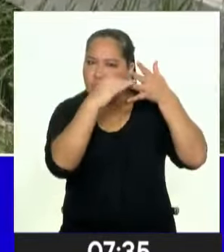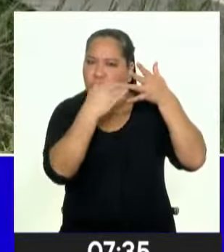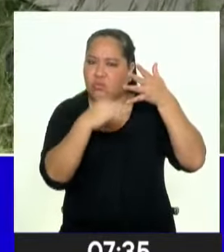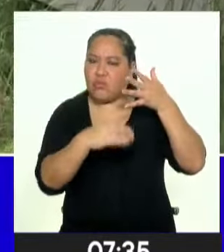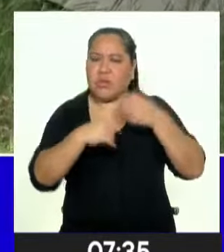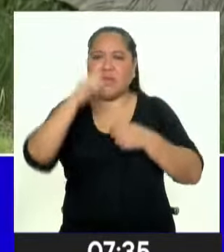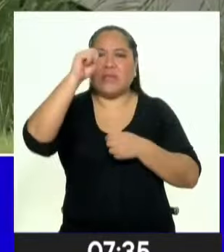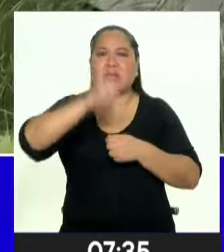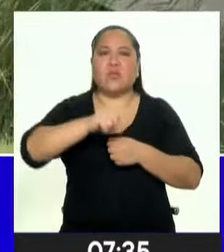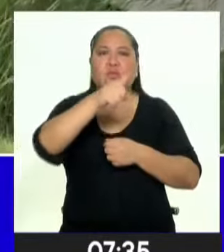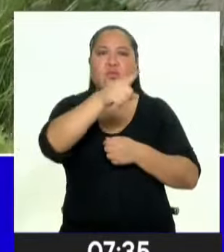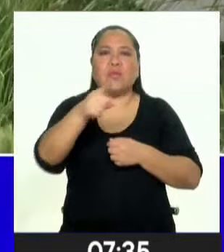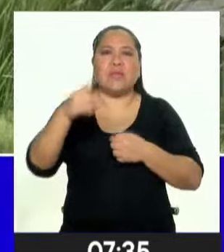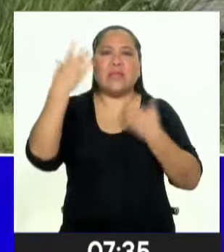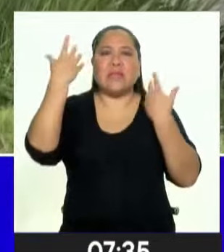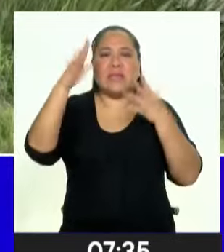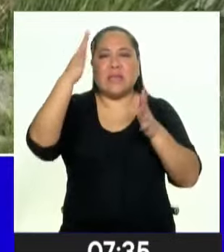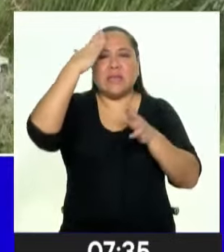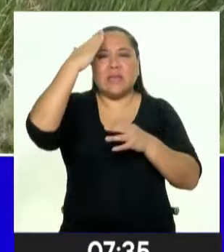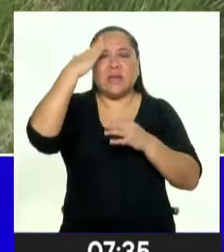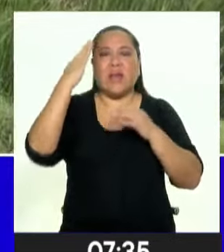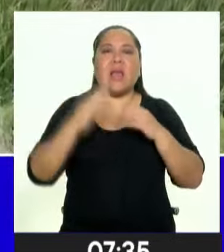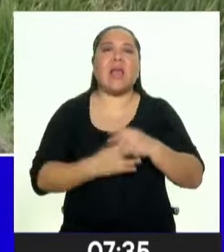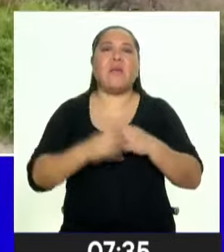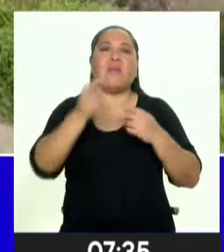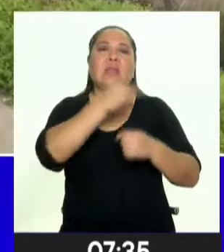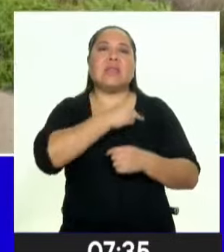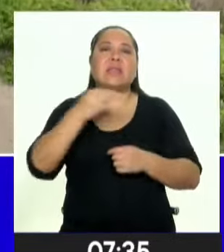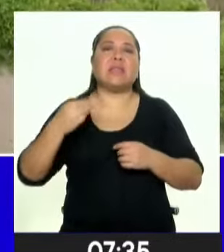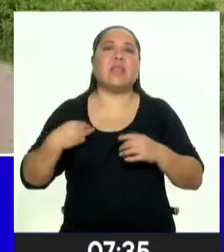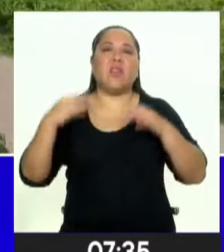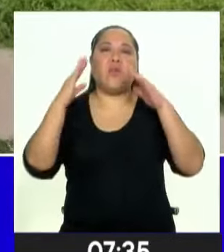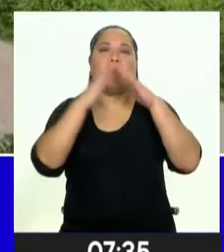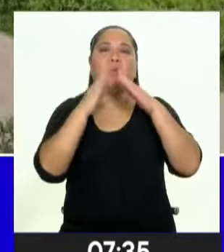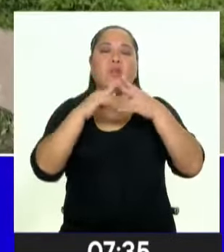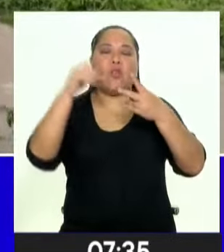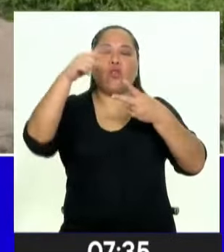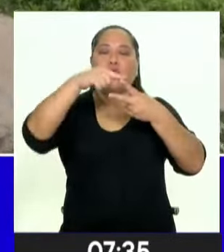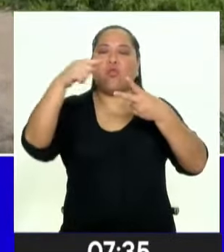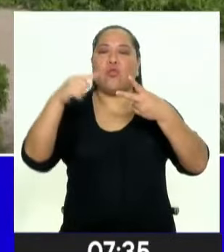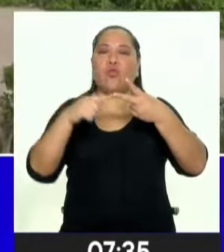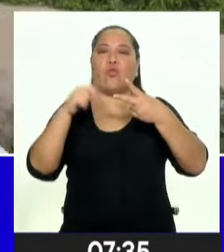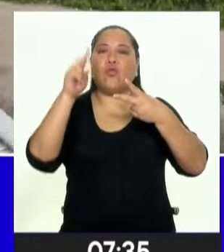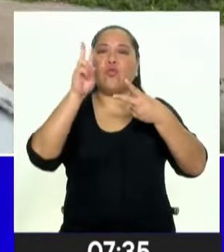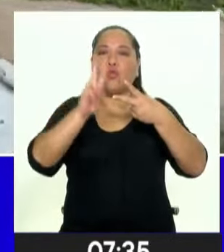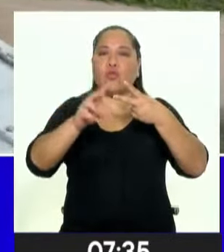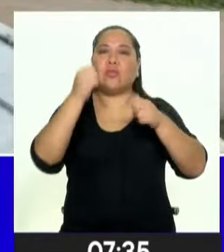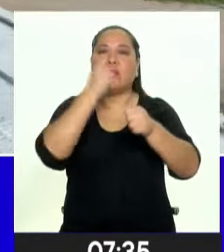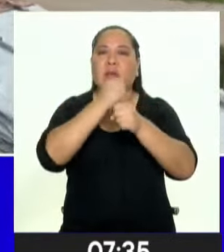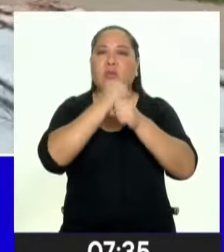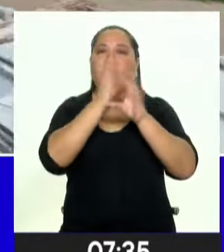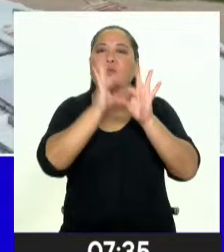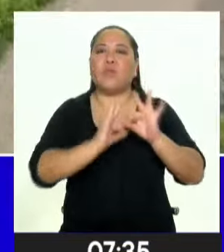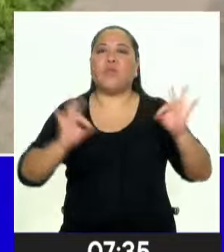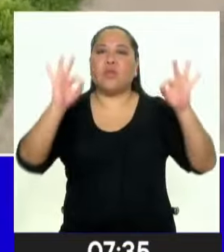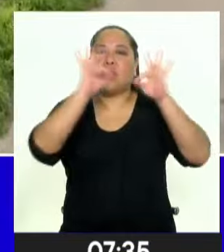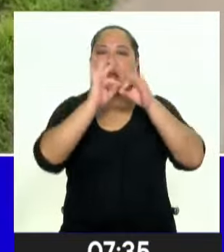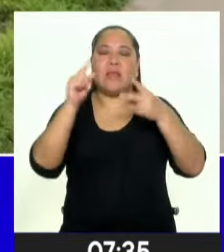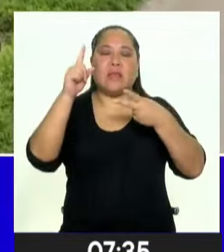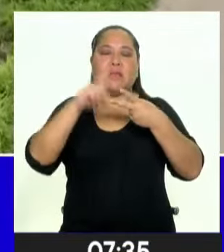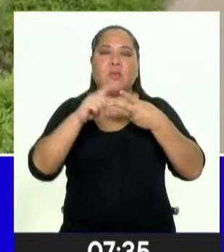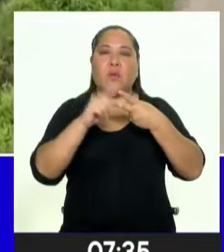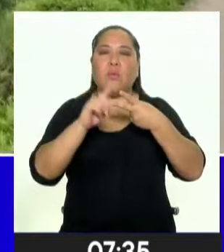como ustedes saben el Ministerio de vivienda tiene dos encargos esenciales uno es el